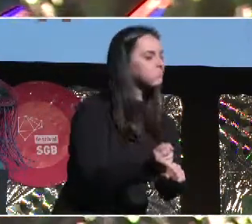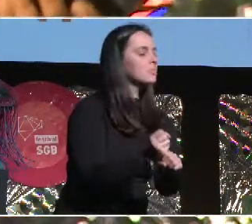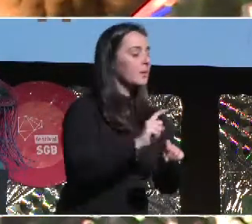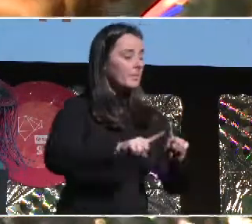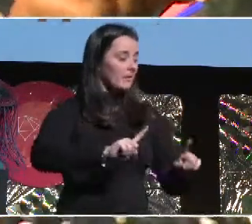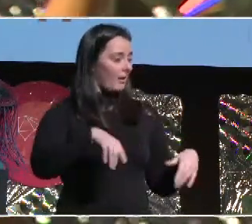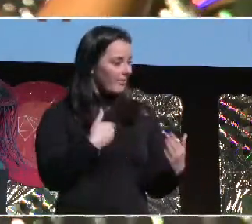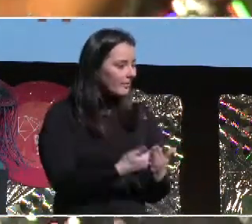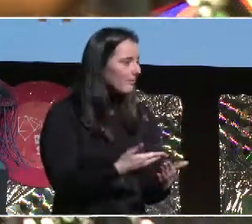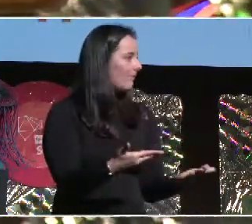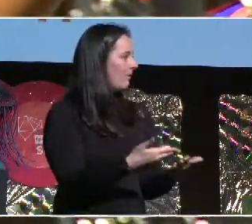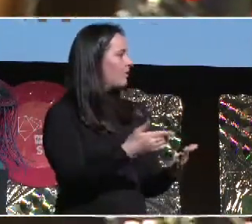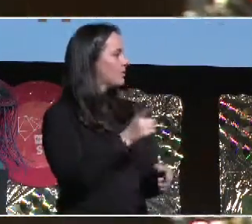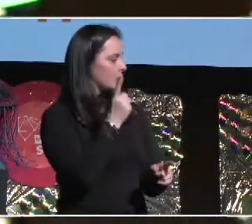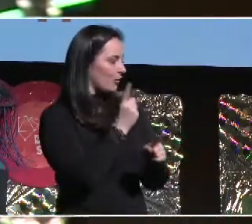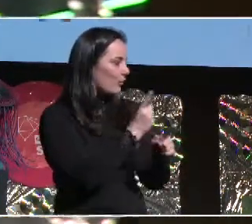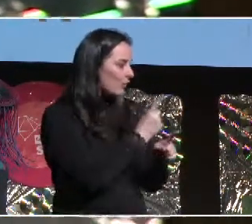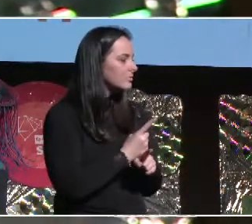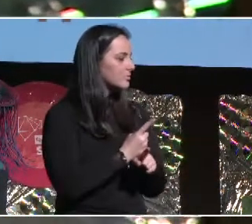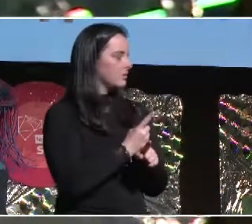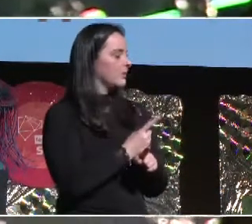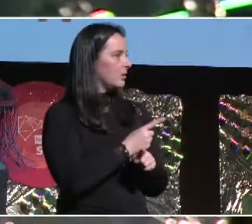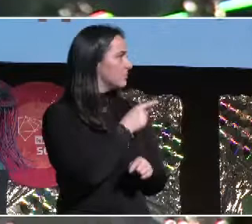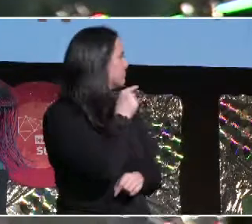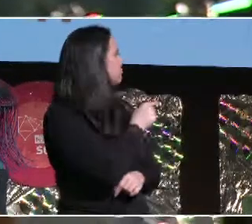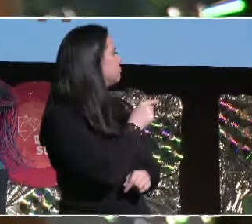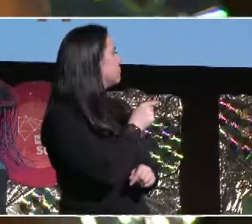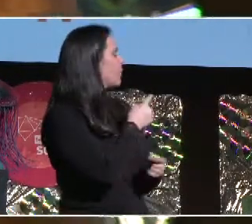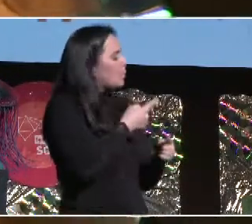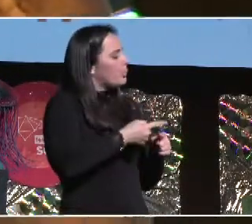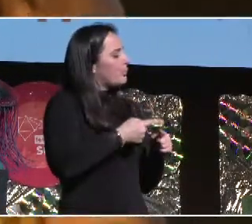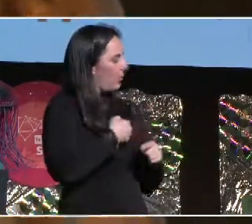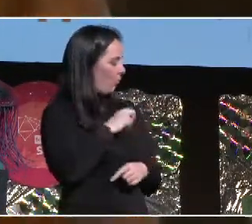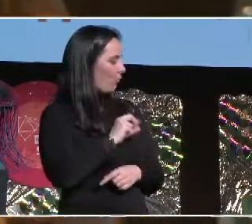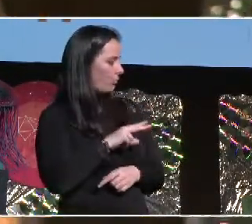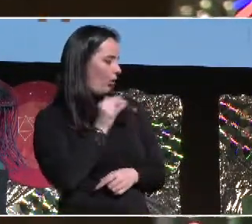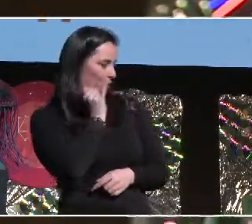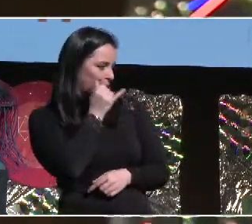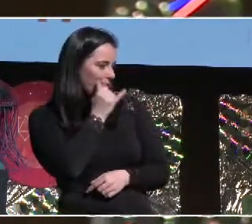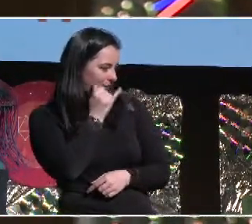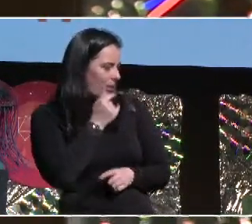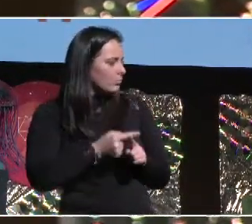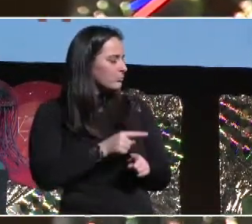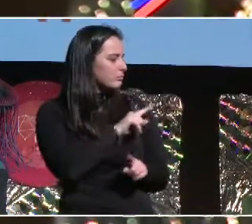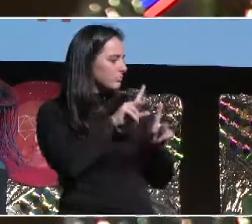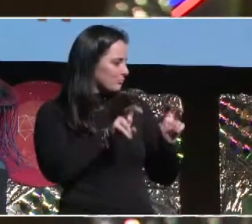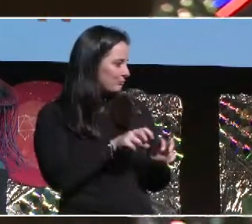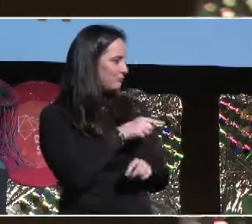hoy actualmente lo pueden encontrar como Speak, y les voy a contar por qué fue cambiando.